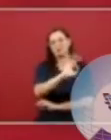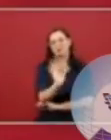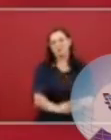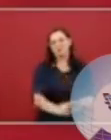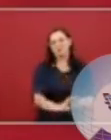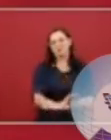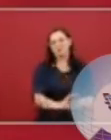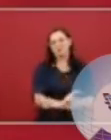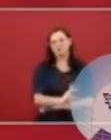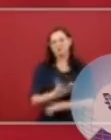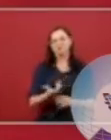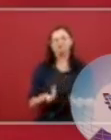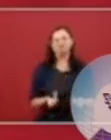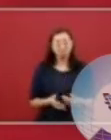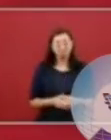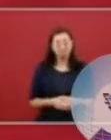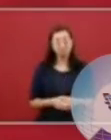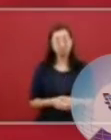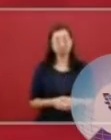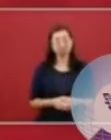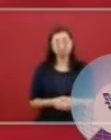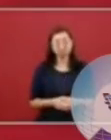Sí, pero para